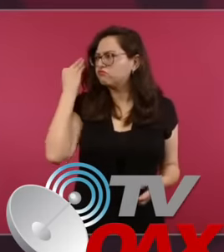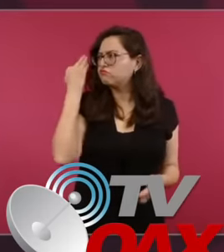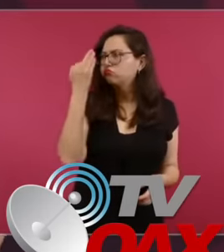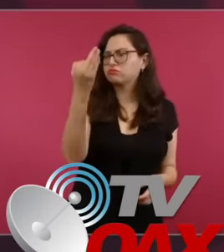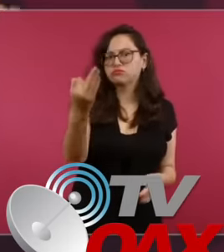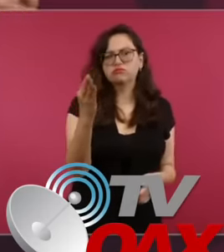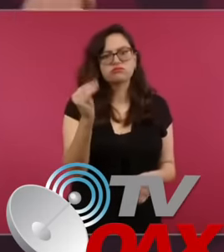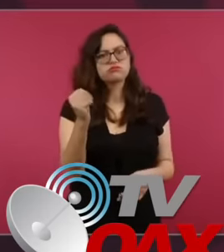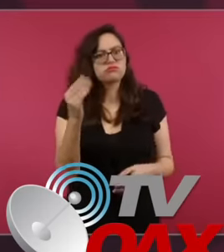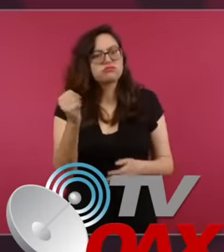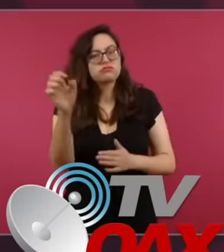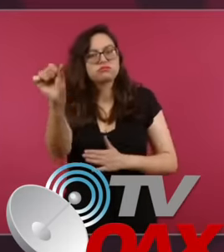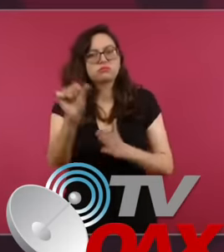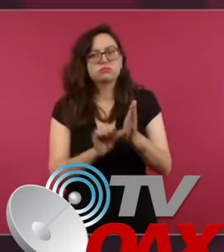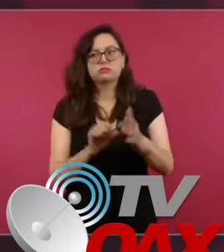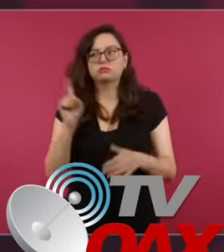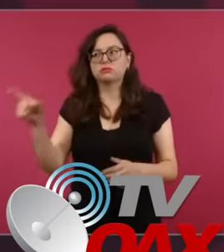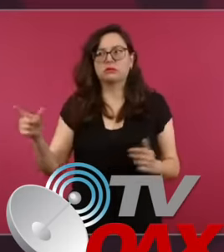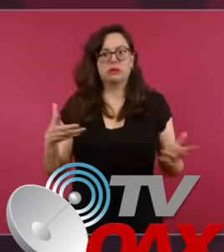lo expusieron